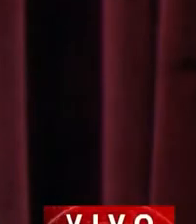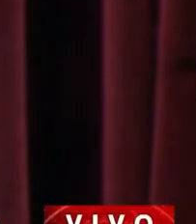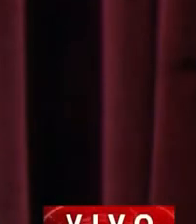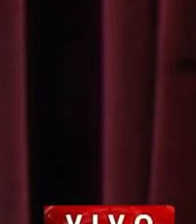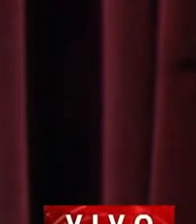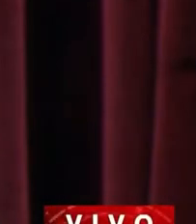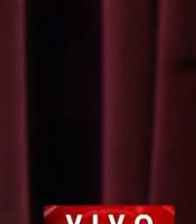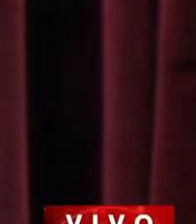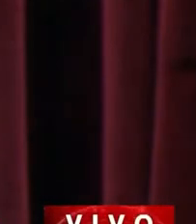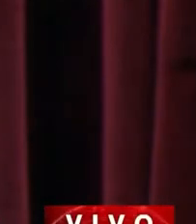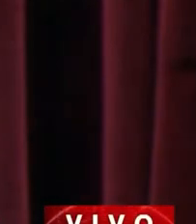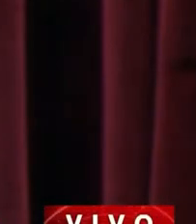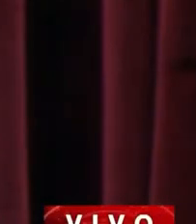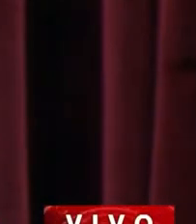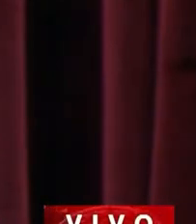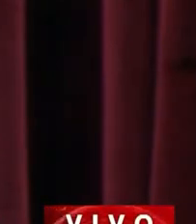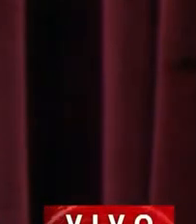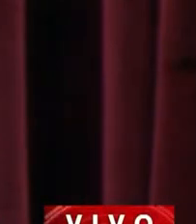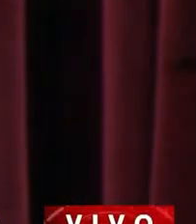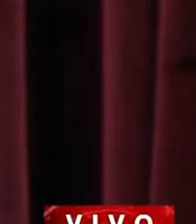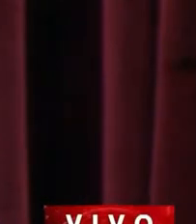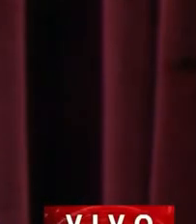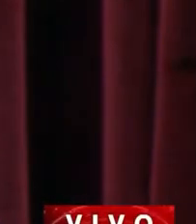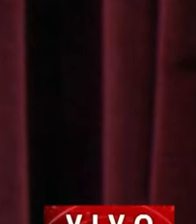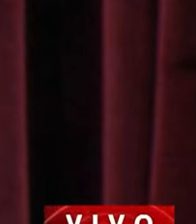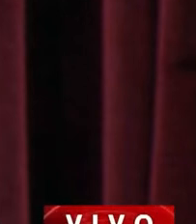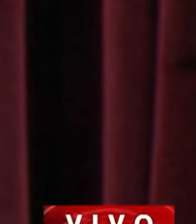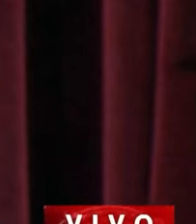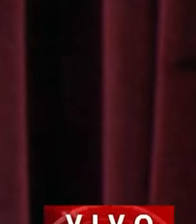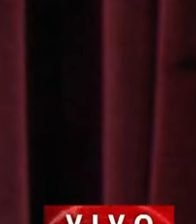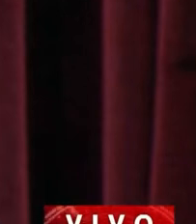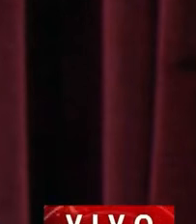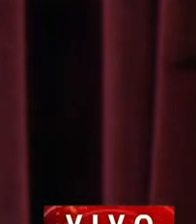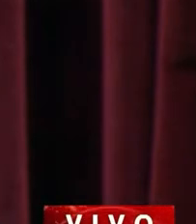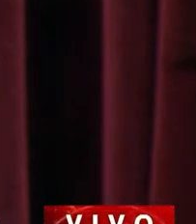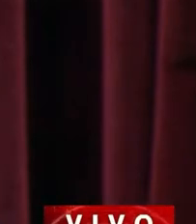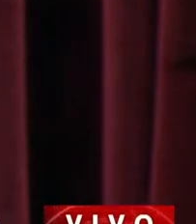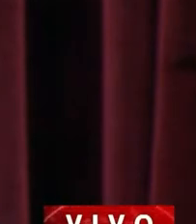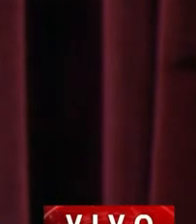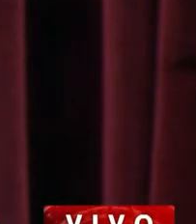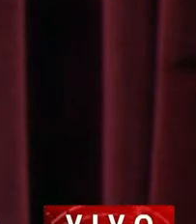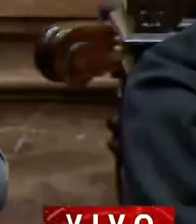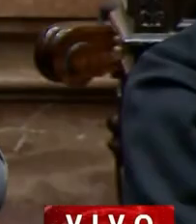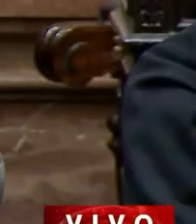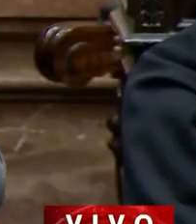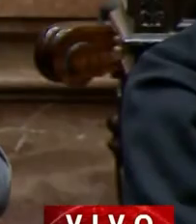Continúa en uso de la palabra Marcos Carazo, de Juntos por el Cambio, Bloque UCR, Córdoba.